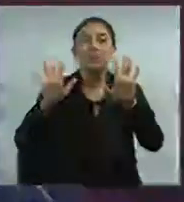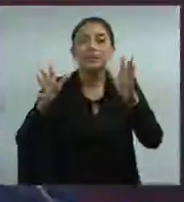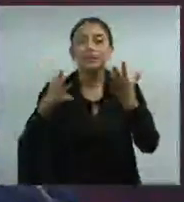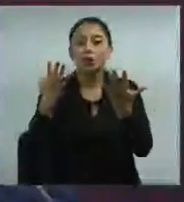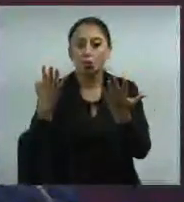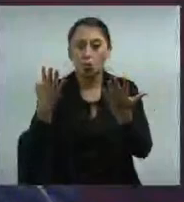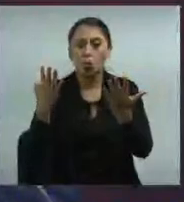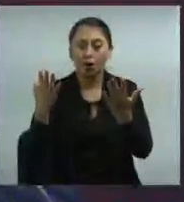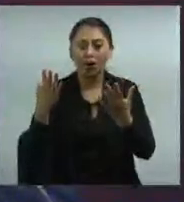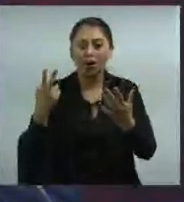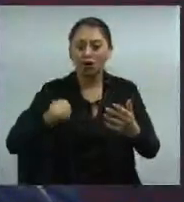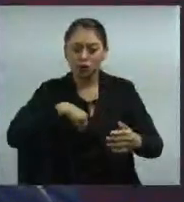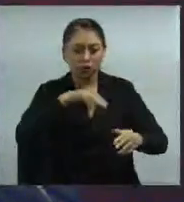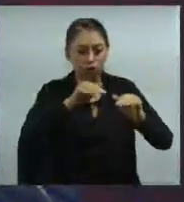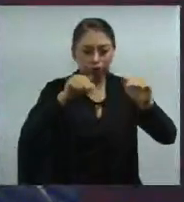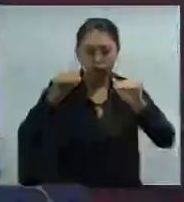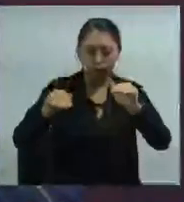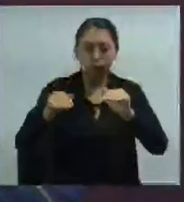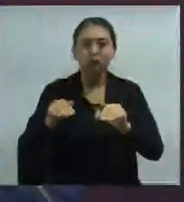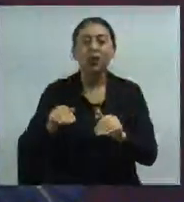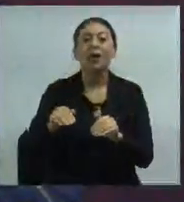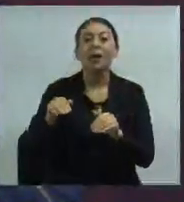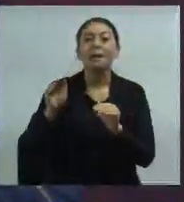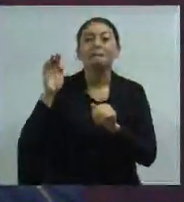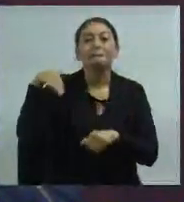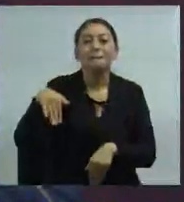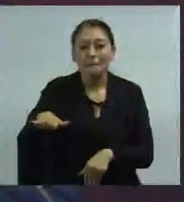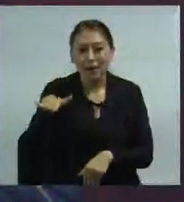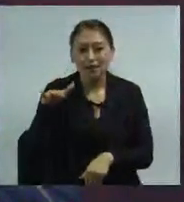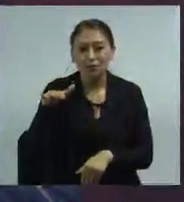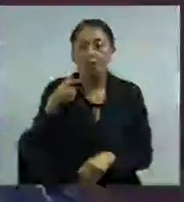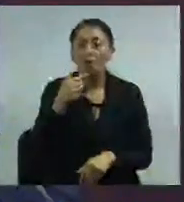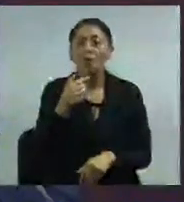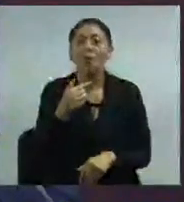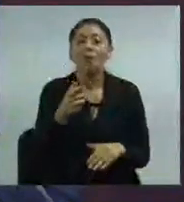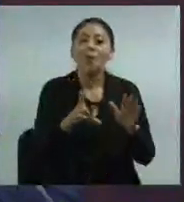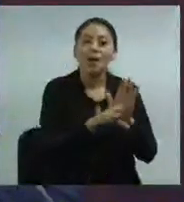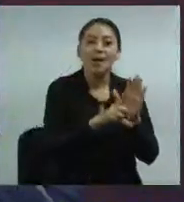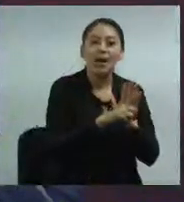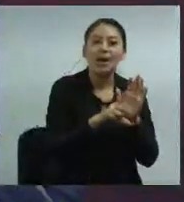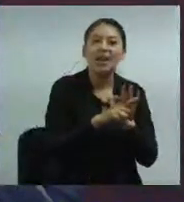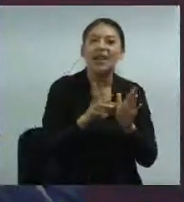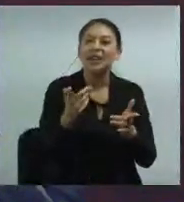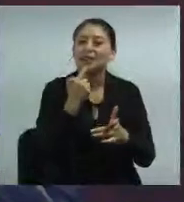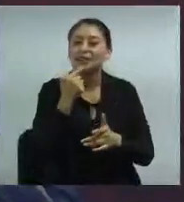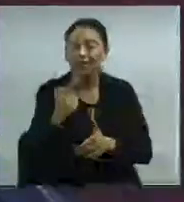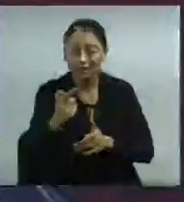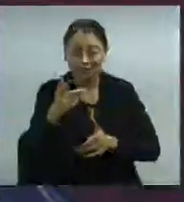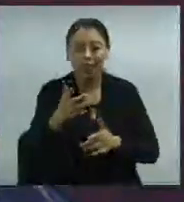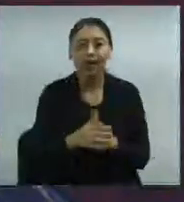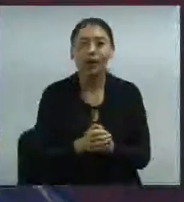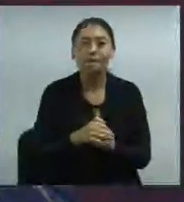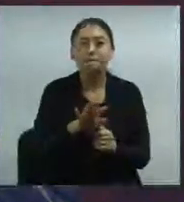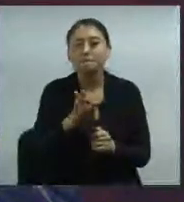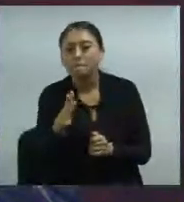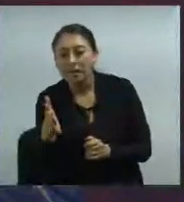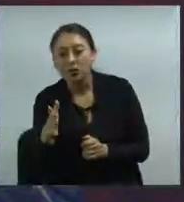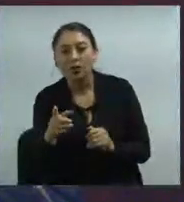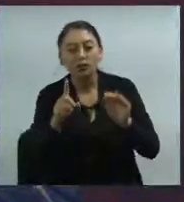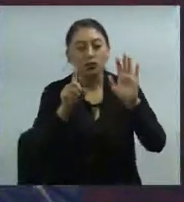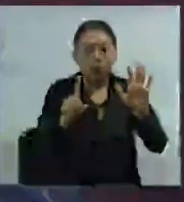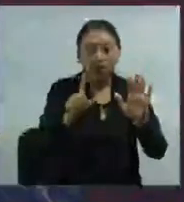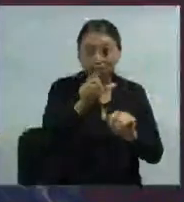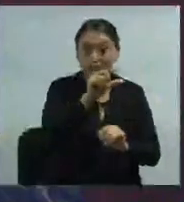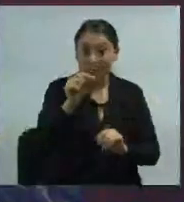la convocatoria en el mes de marzo, porque la ley de la carrera judicial dice que es con mínimo de 6 meses